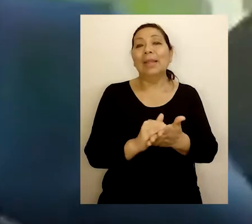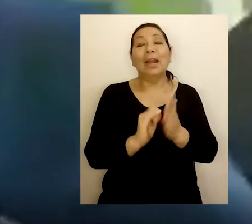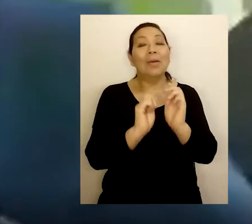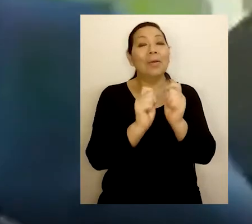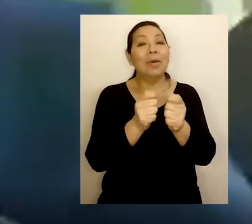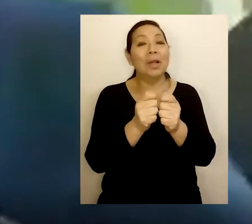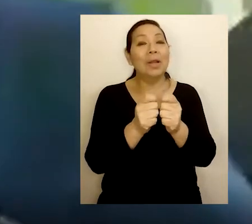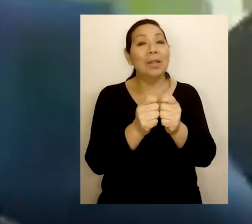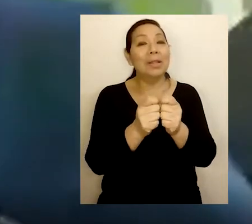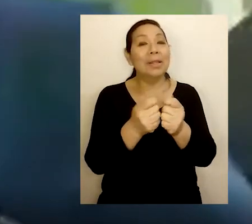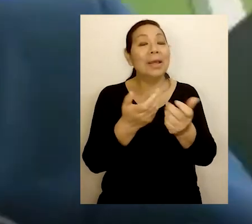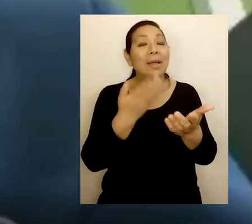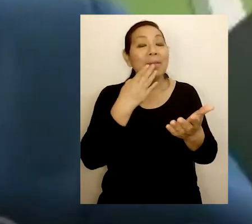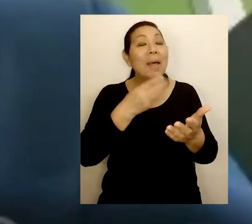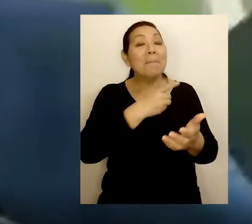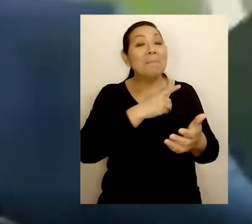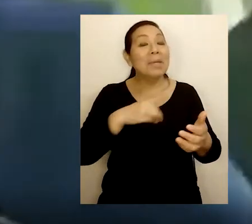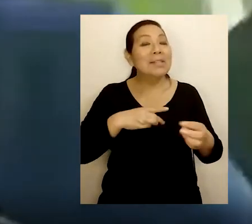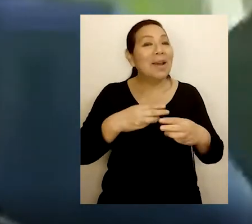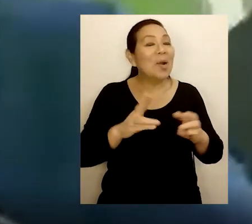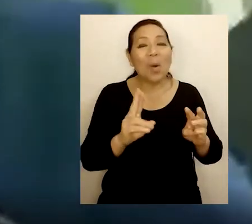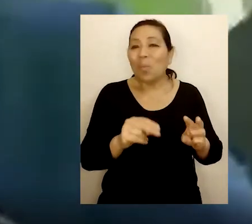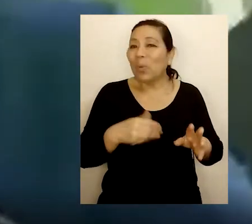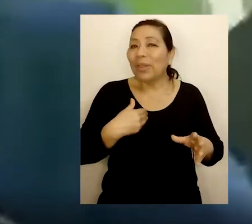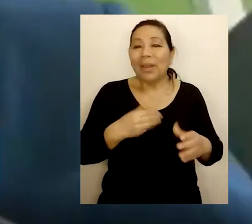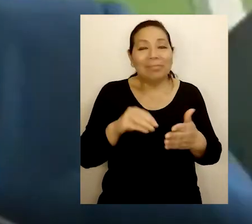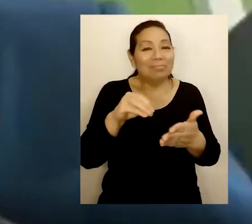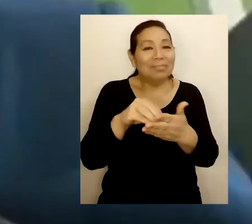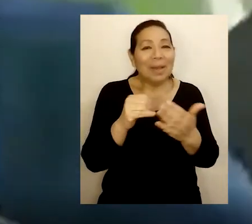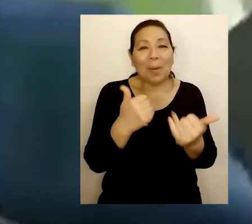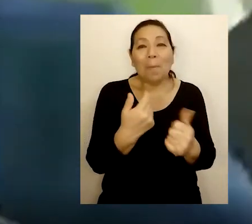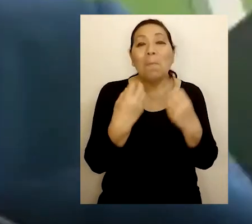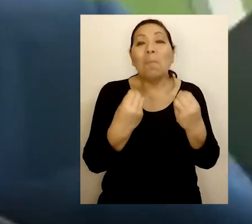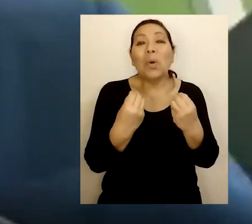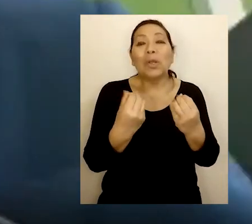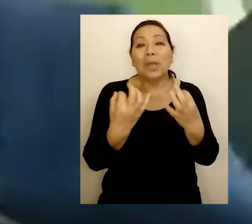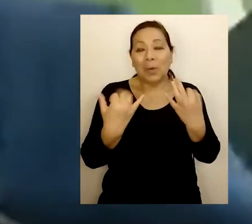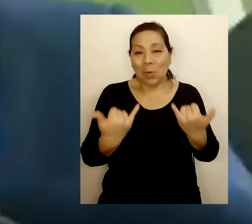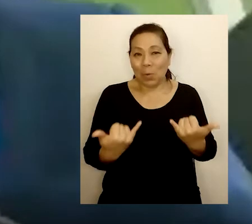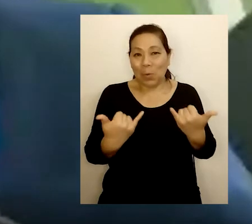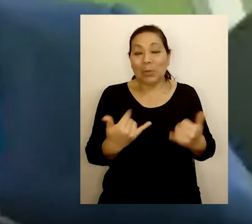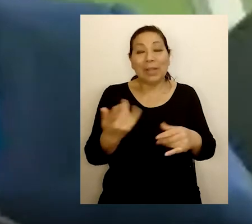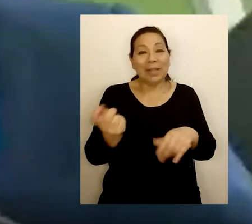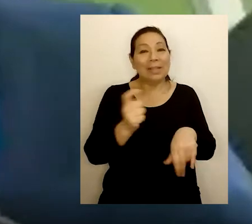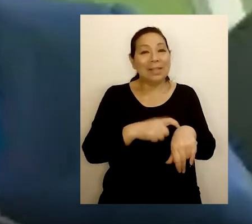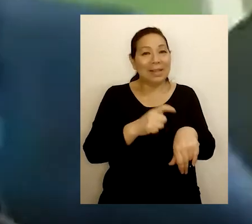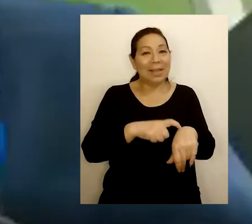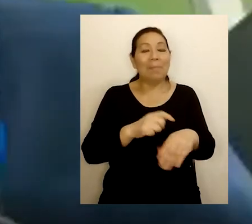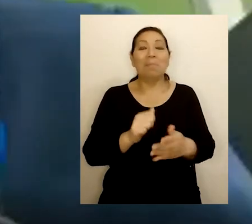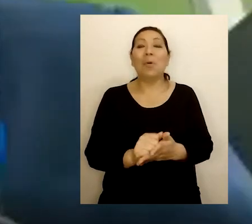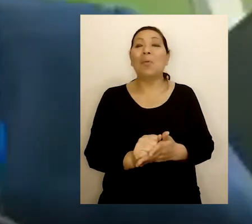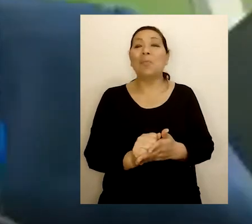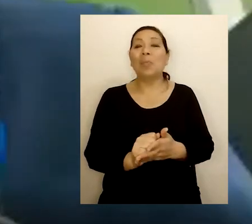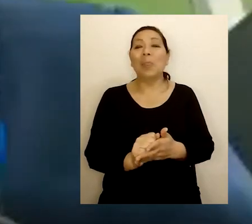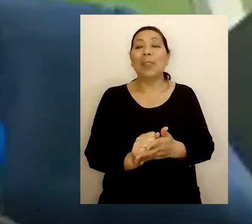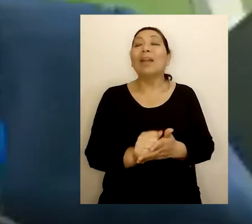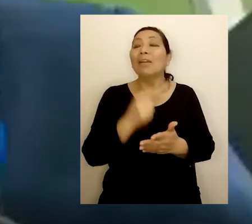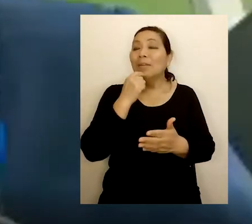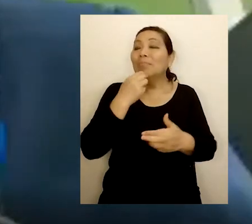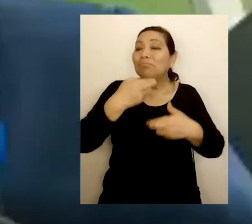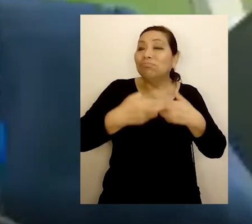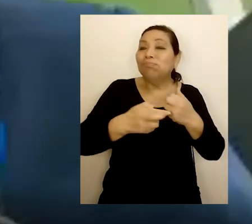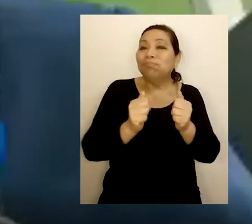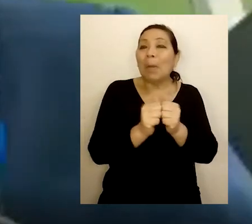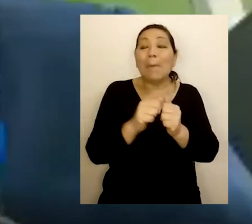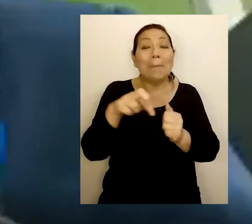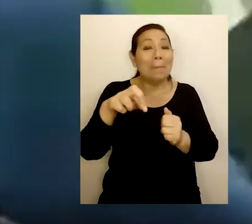desistimiento a la luz de esa directiva no podría ser aplicable a ese caso porque justamente en ese tiempo, en ese momento, el Código